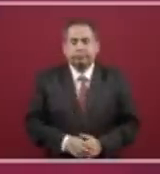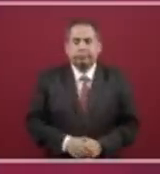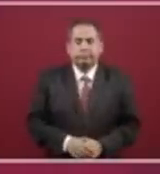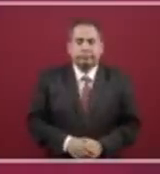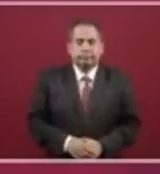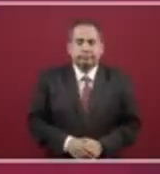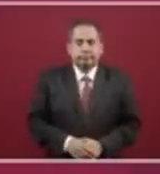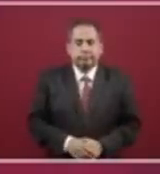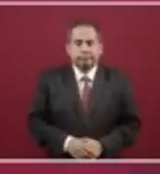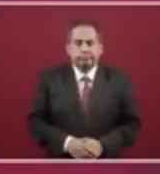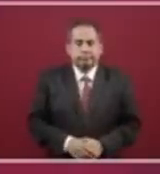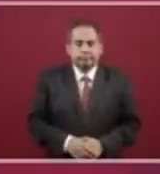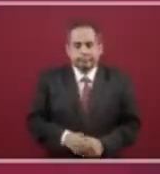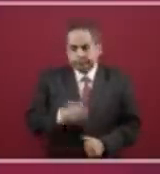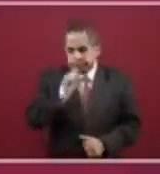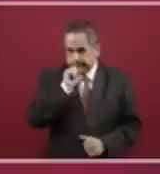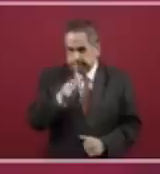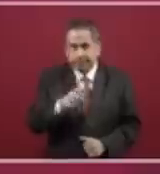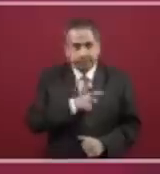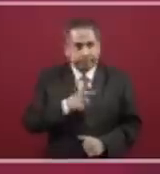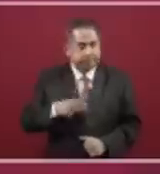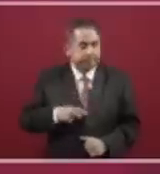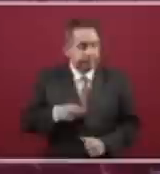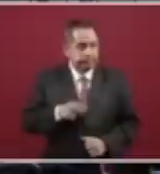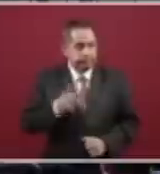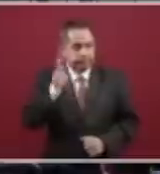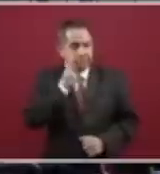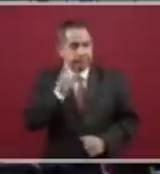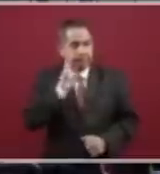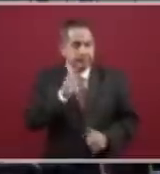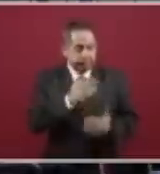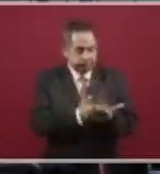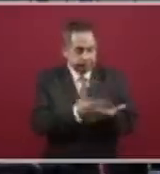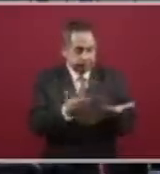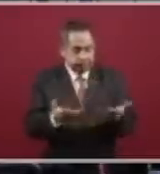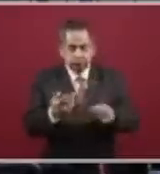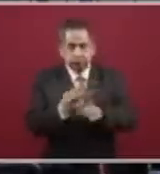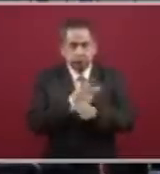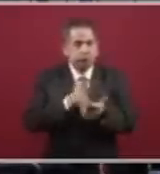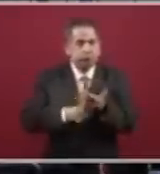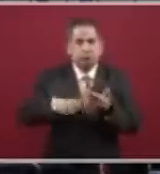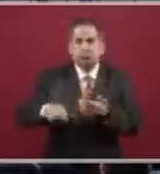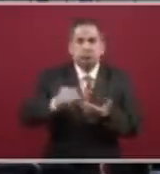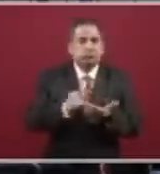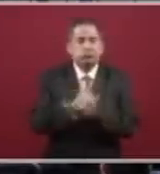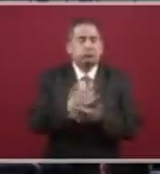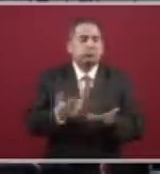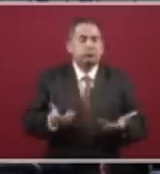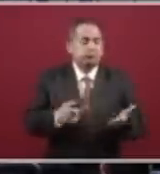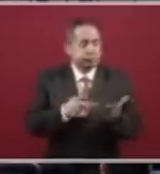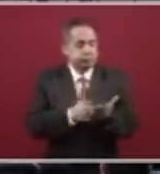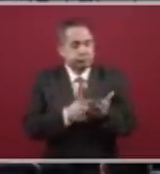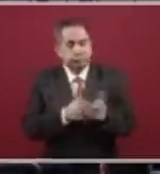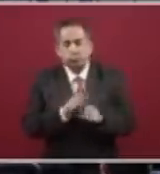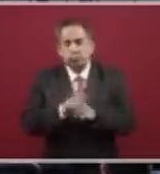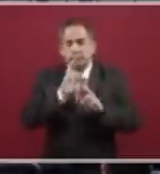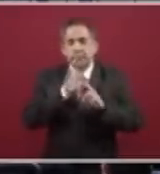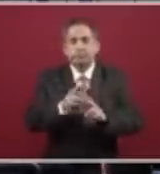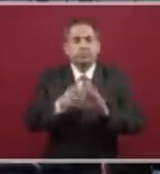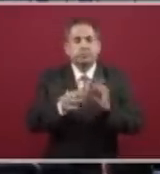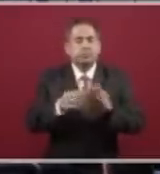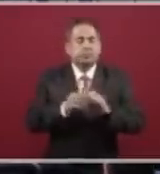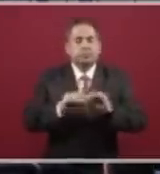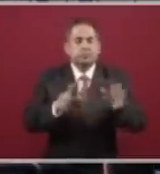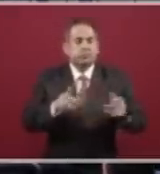también deberá existir una rendición de cuentas del infortunio de la edición original que responsabilidades les